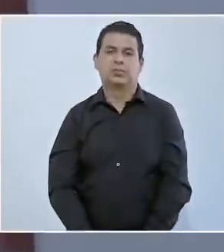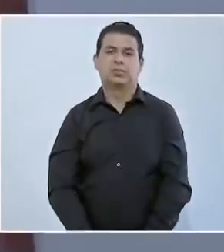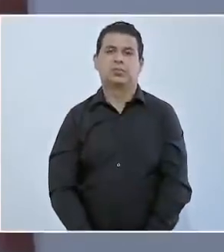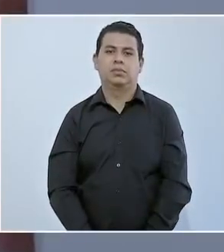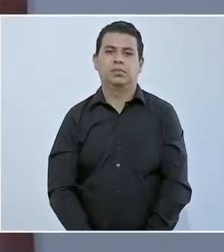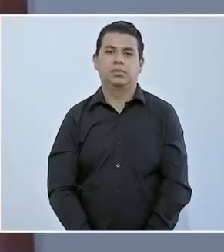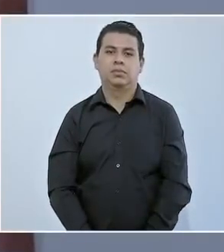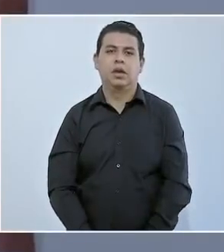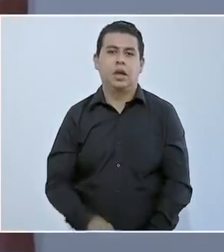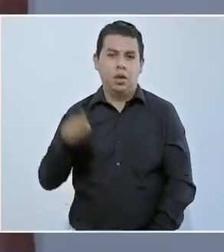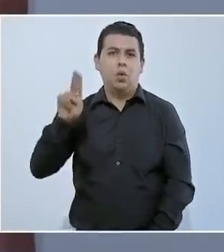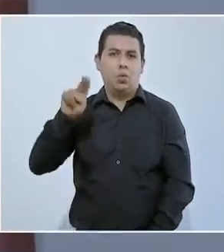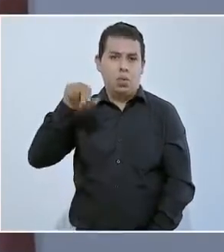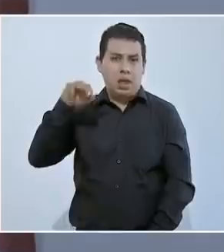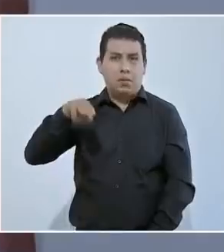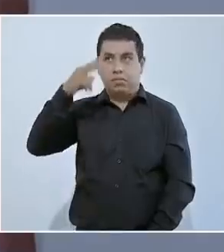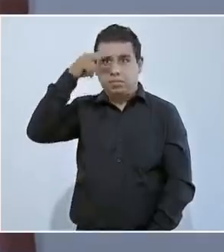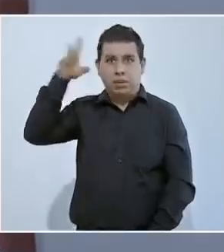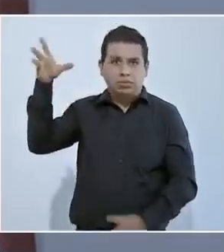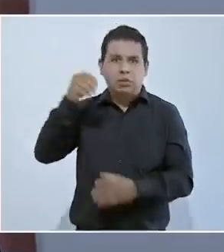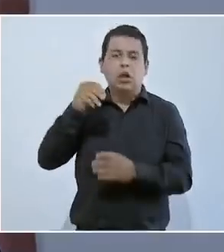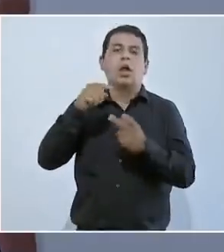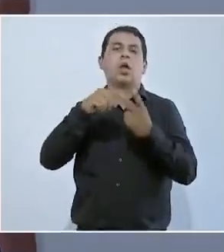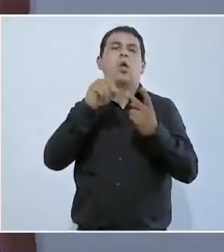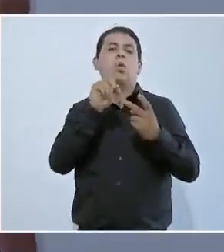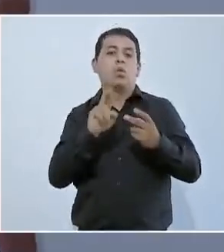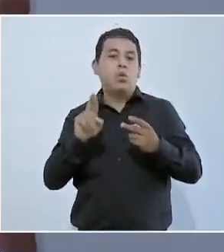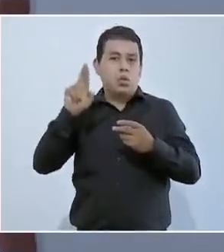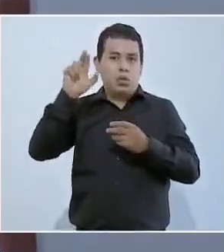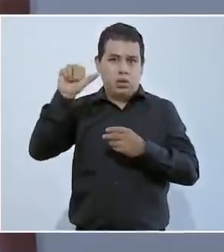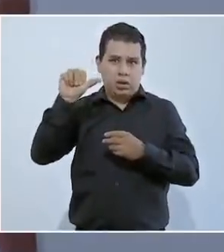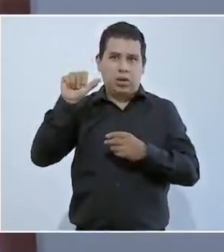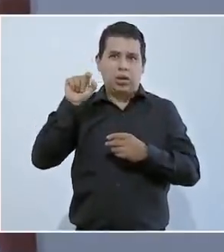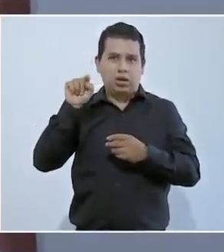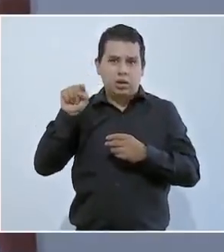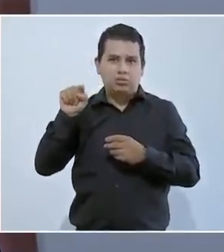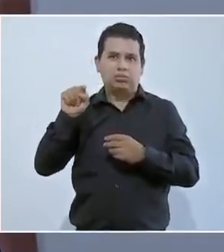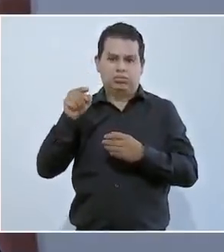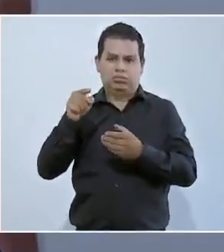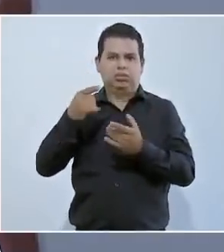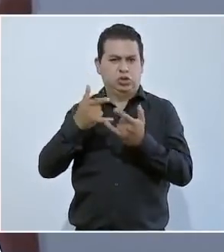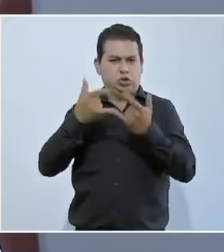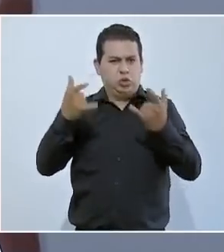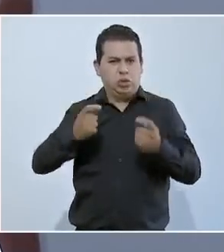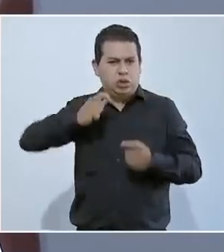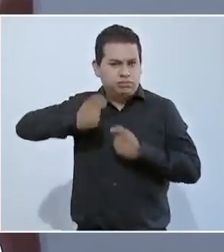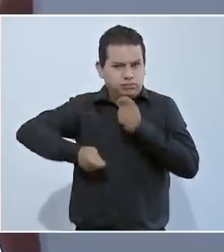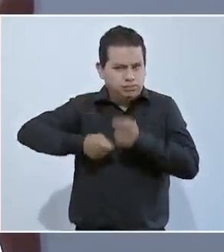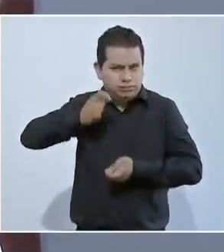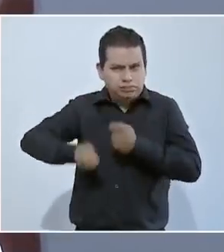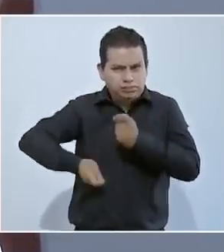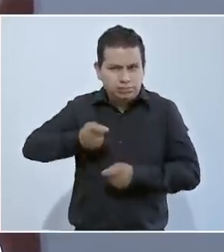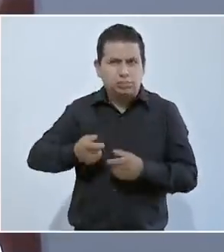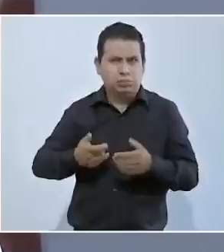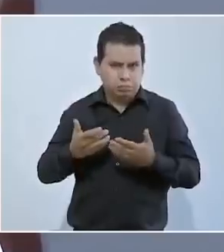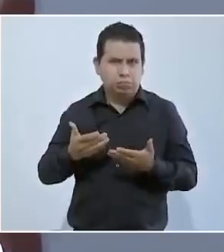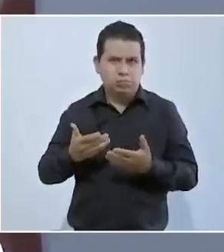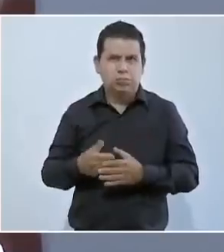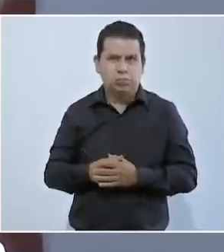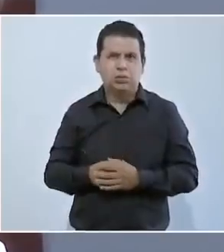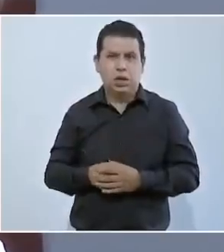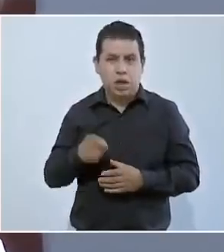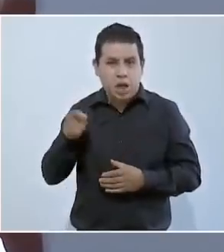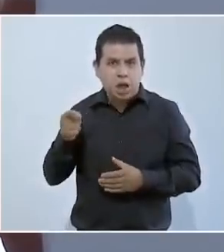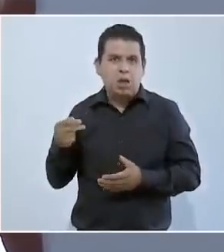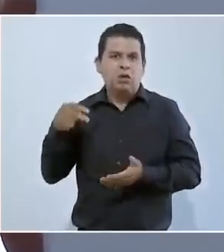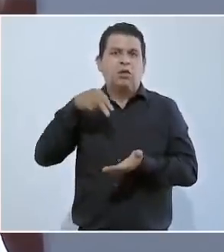de la UNAM, doctora en historia, que esté